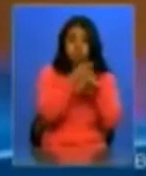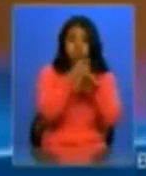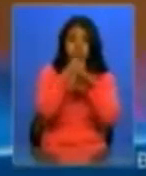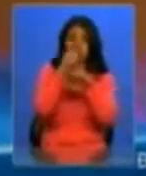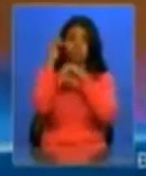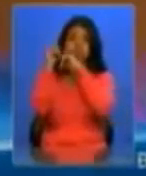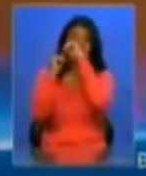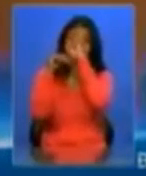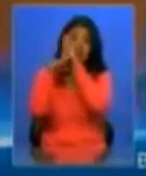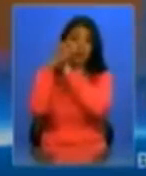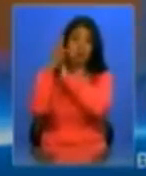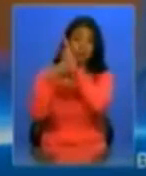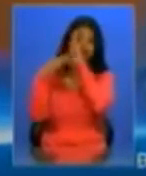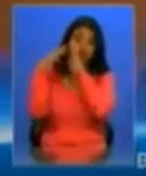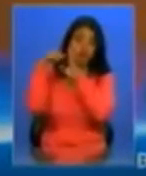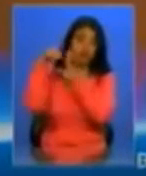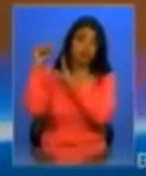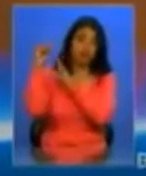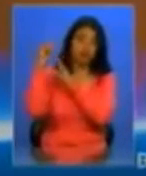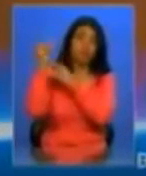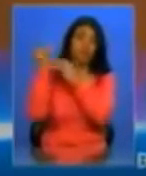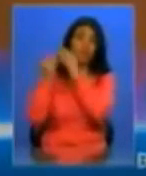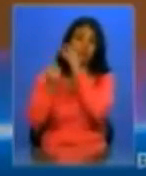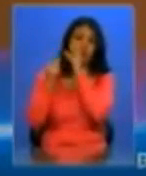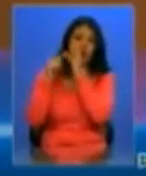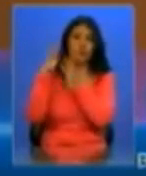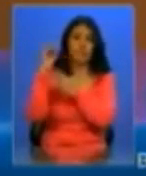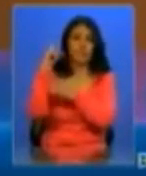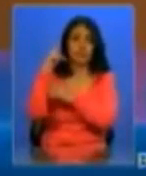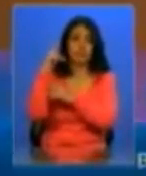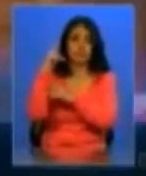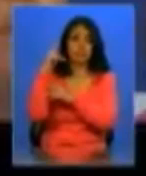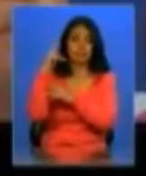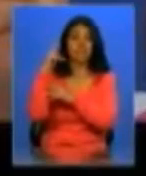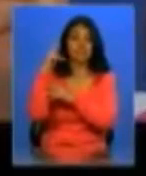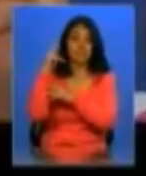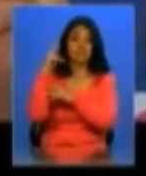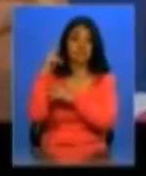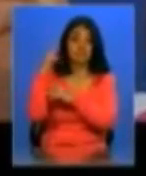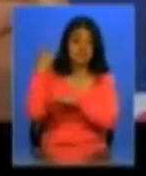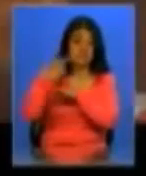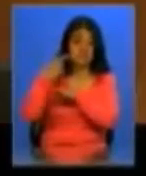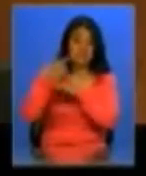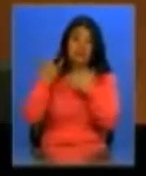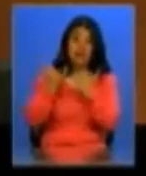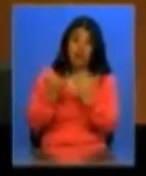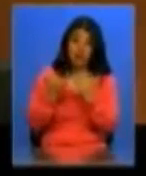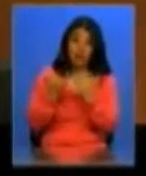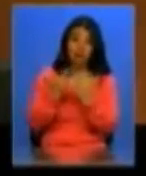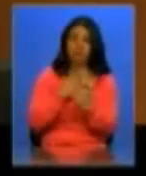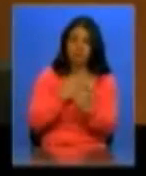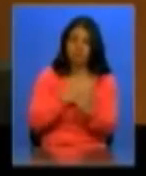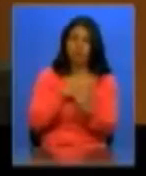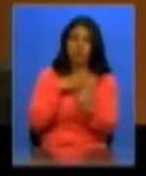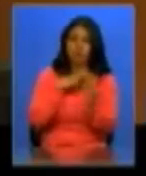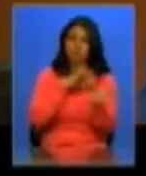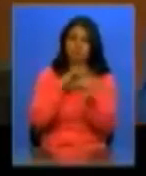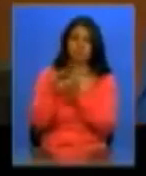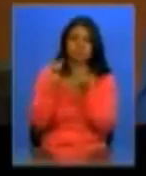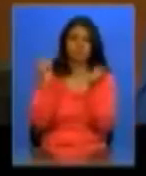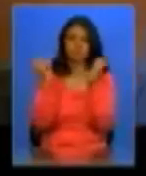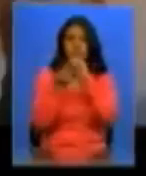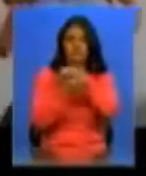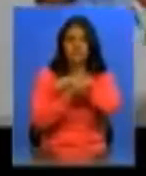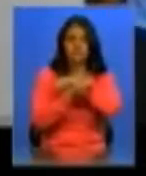internacionales, Banco Mundial, Fondo Monetario, BID, y por sus condicionalidades. Hoy podemos decir con orgullo que